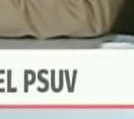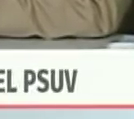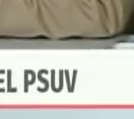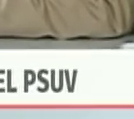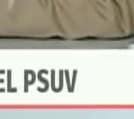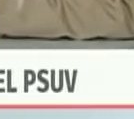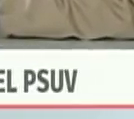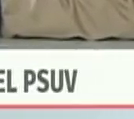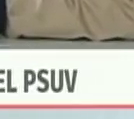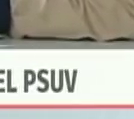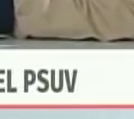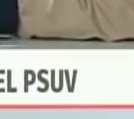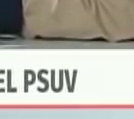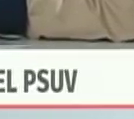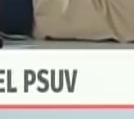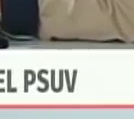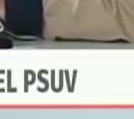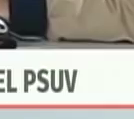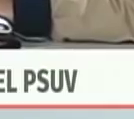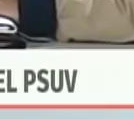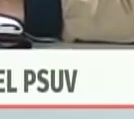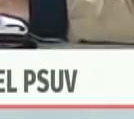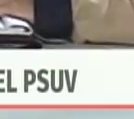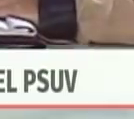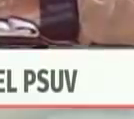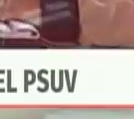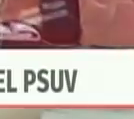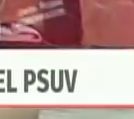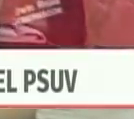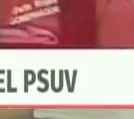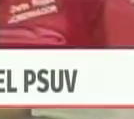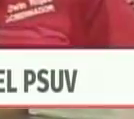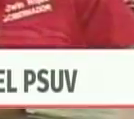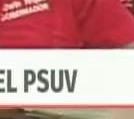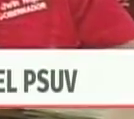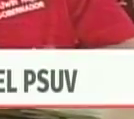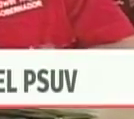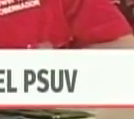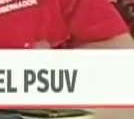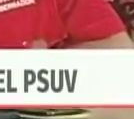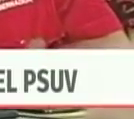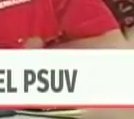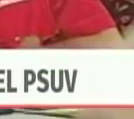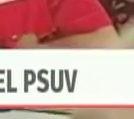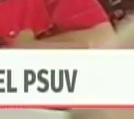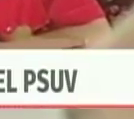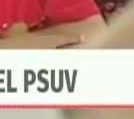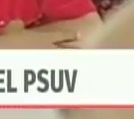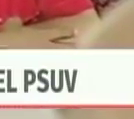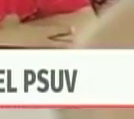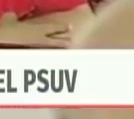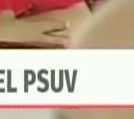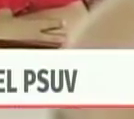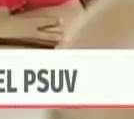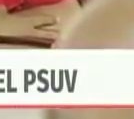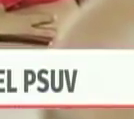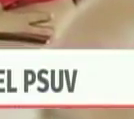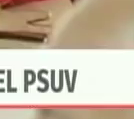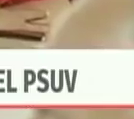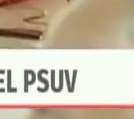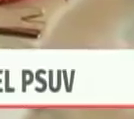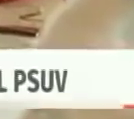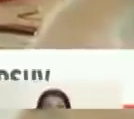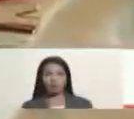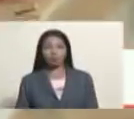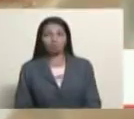que nuestro pueblo está librando por su derecho a la paz, a la vida, a la democracia, a la libertad,